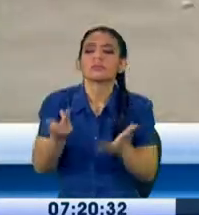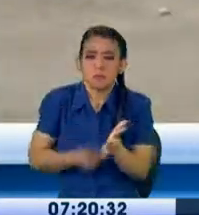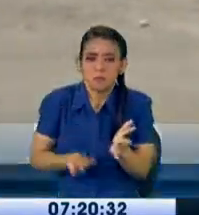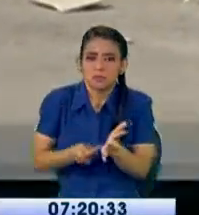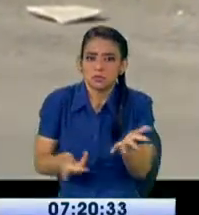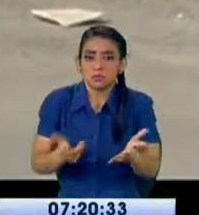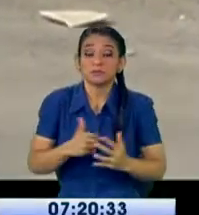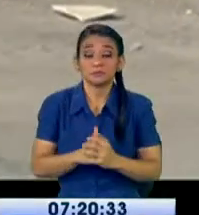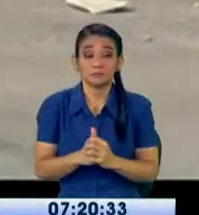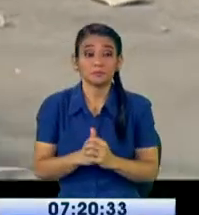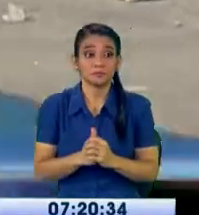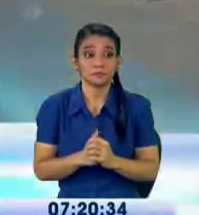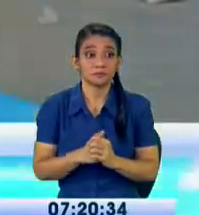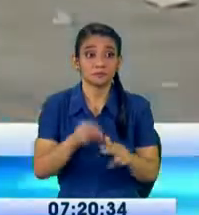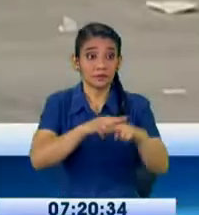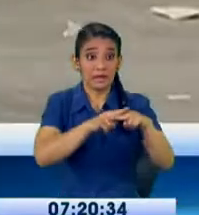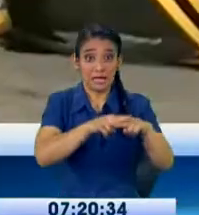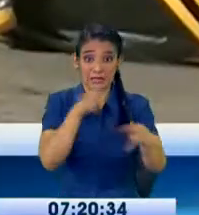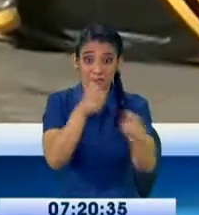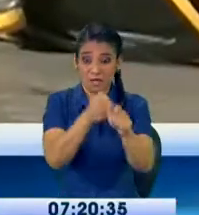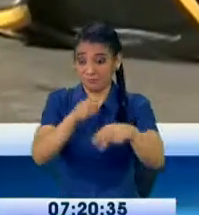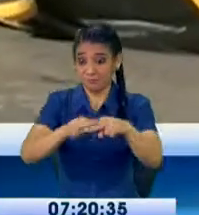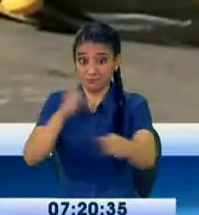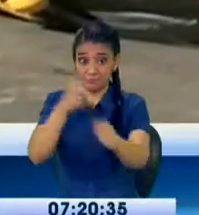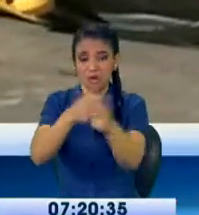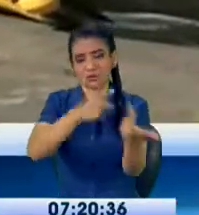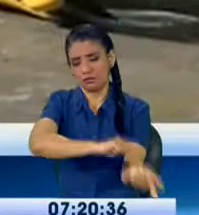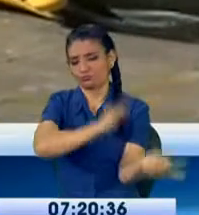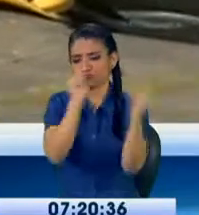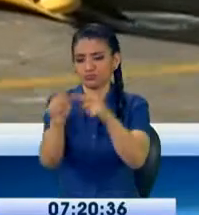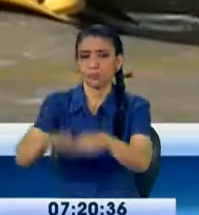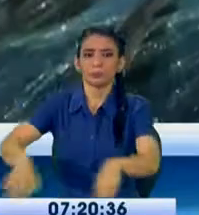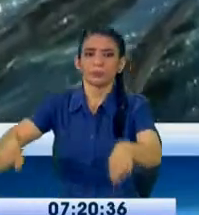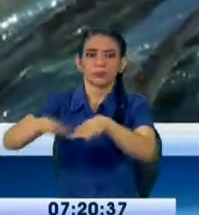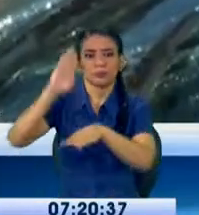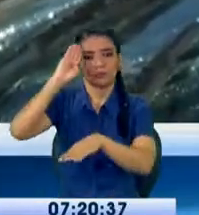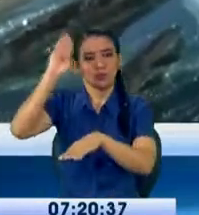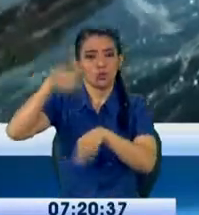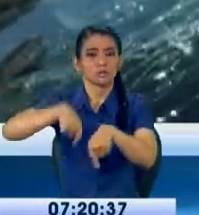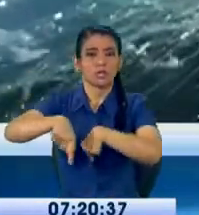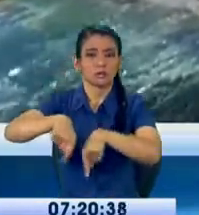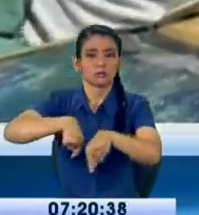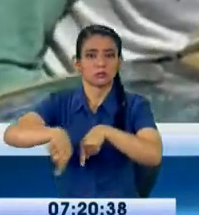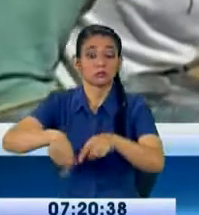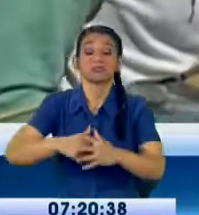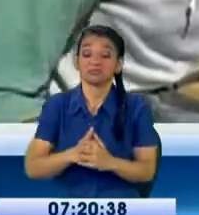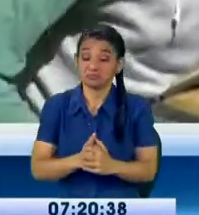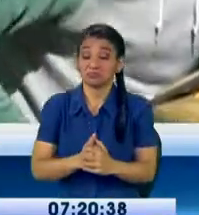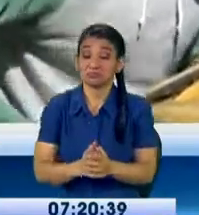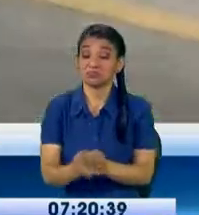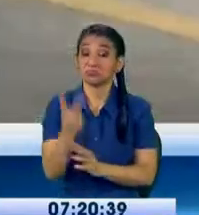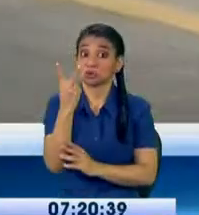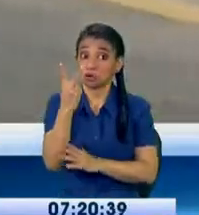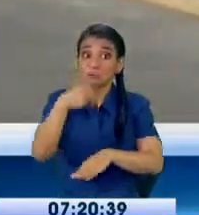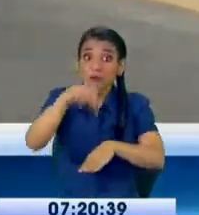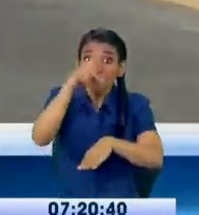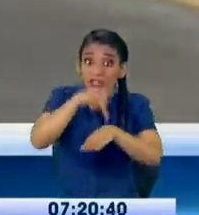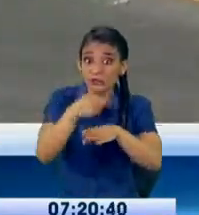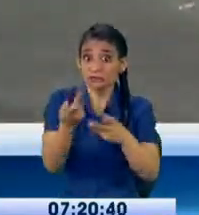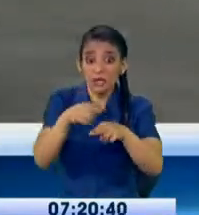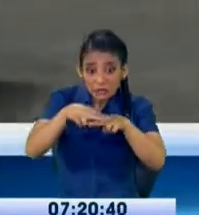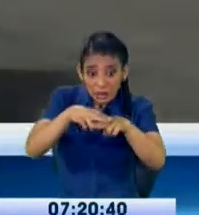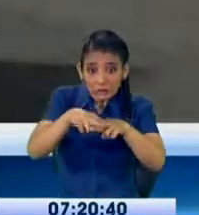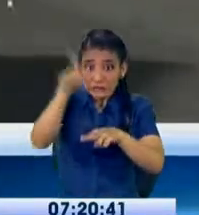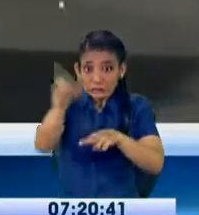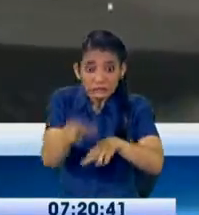encuentran. Los vehículos fueron trasladados hasta los patios de la policía de tránsito. Un accidente entre dos profesionales del volante, donde